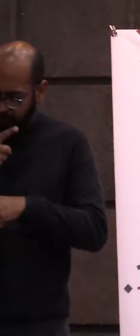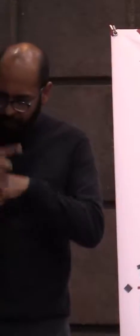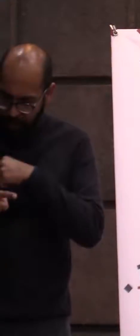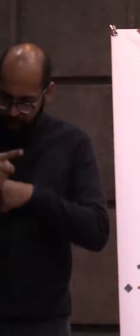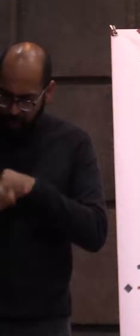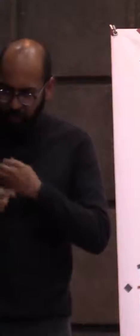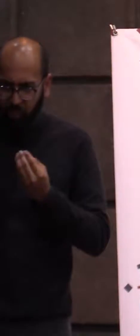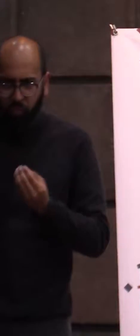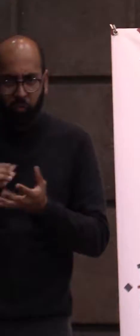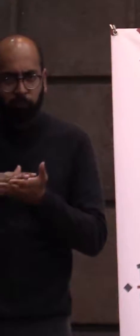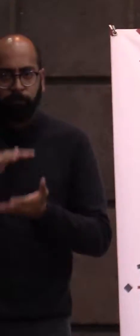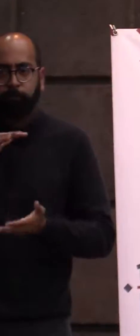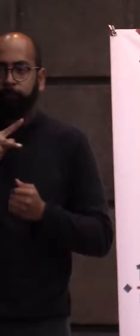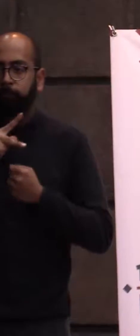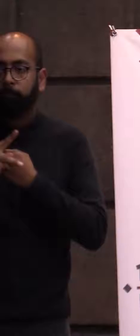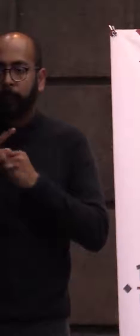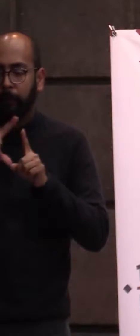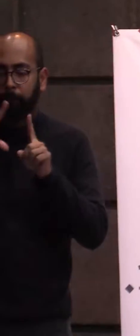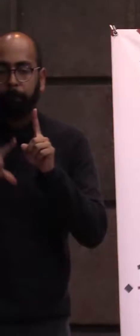al país.